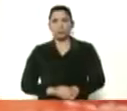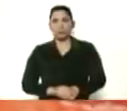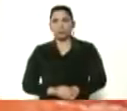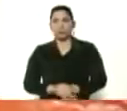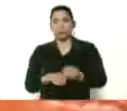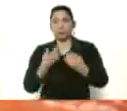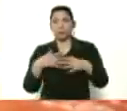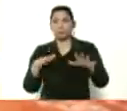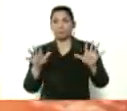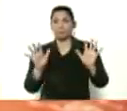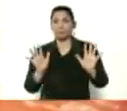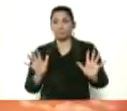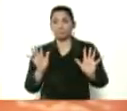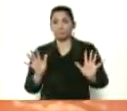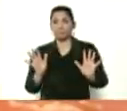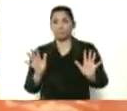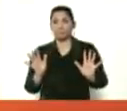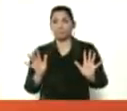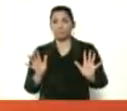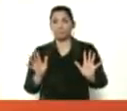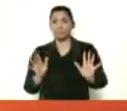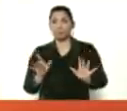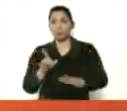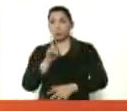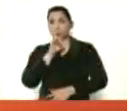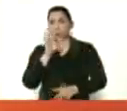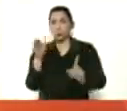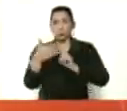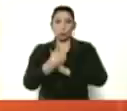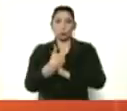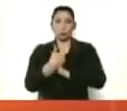Bueno, vale. Está entre todos soplándose el bistec, como dice Jorge.